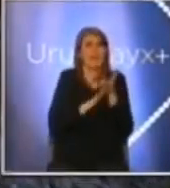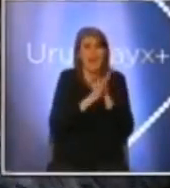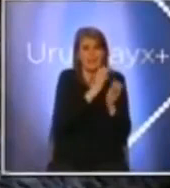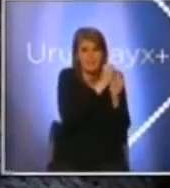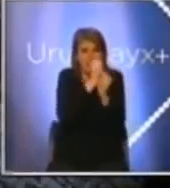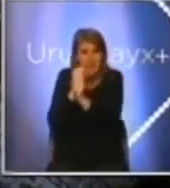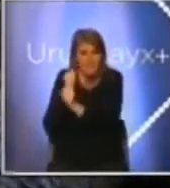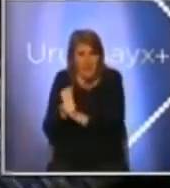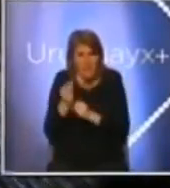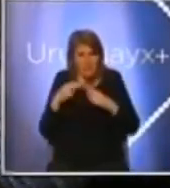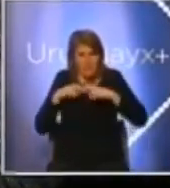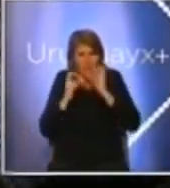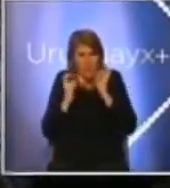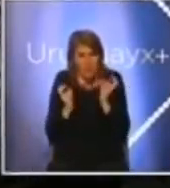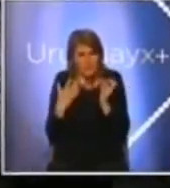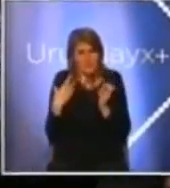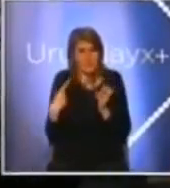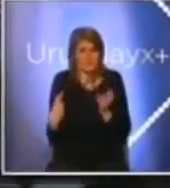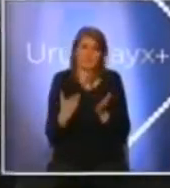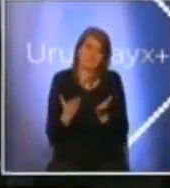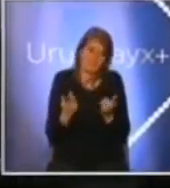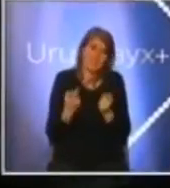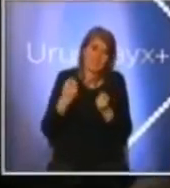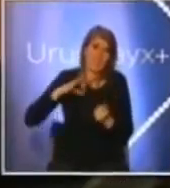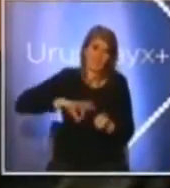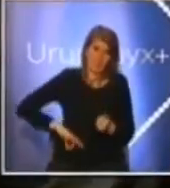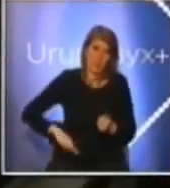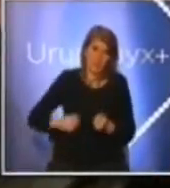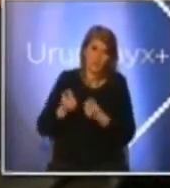recibir una retribución justa.